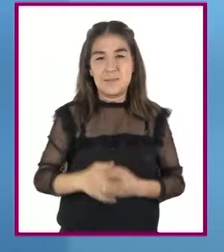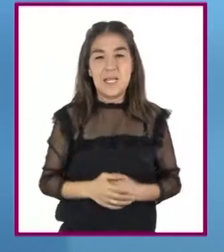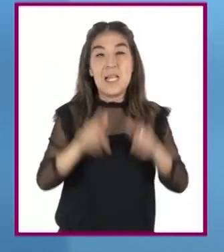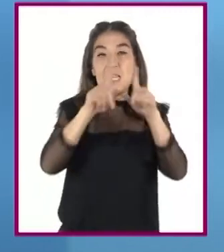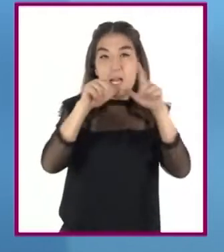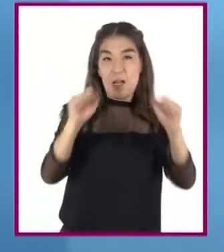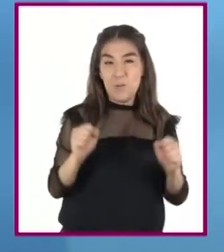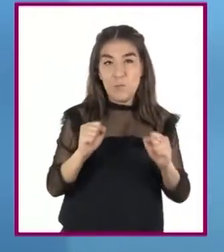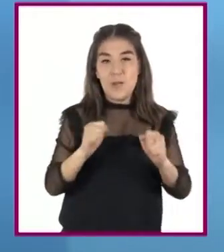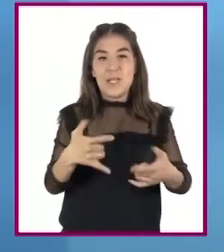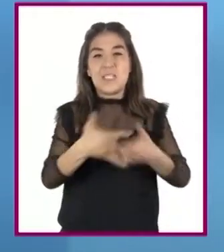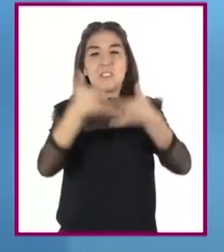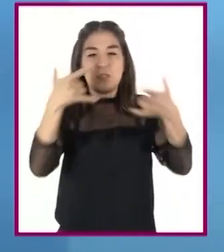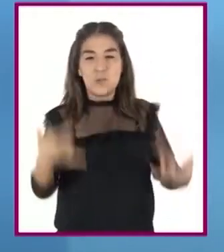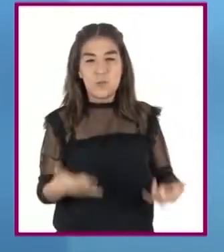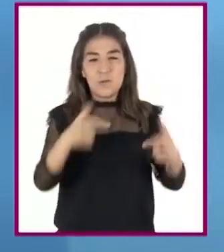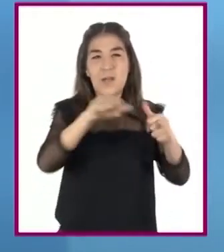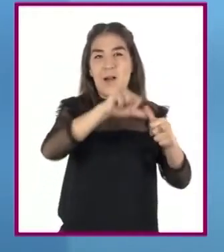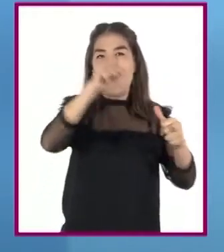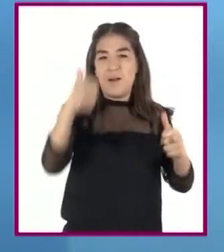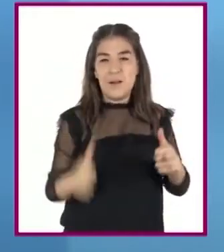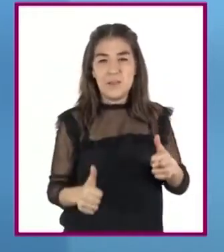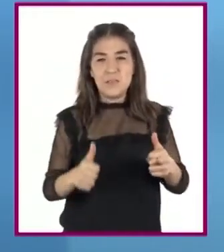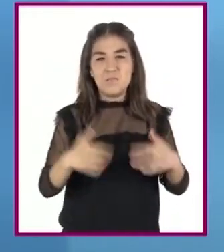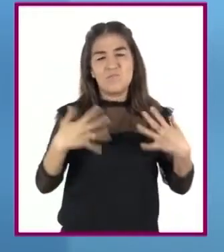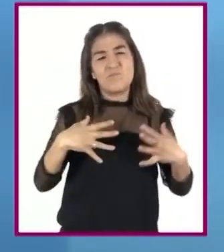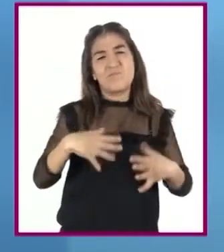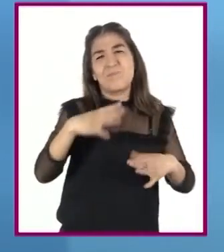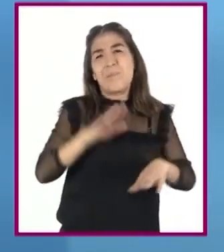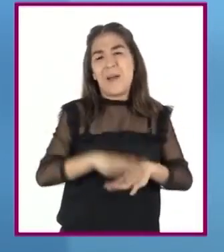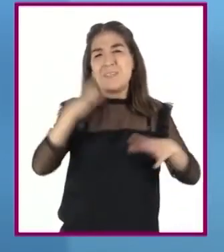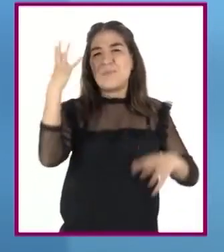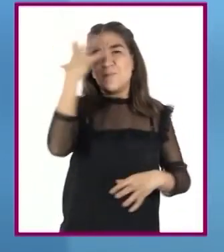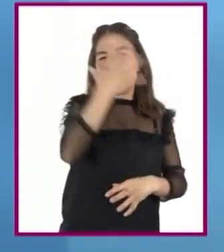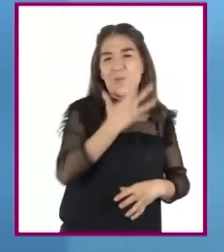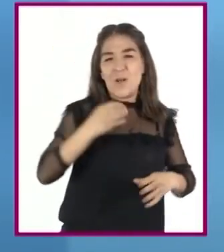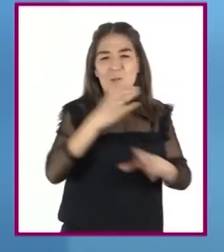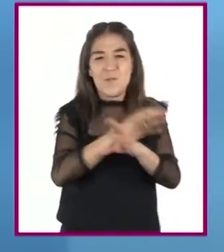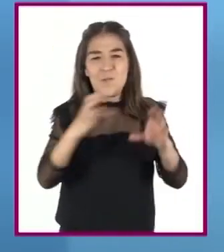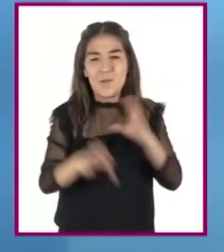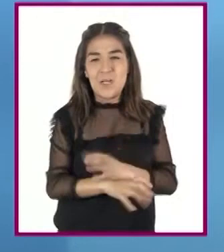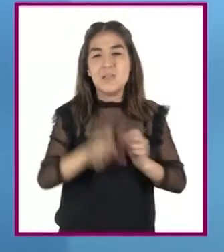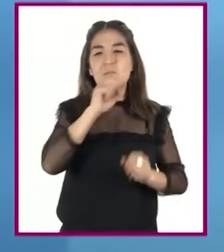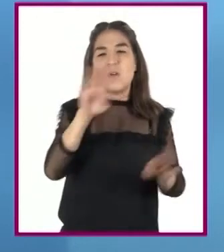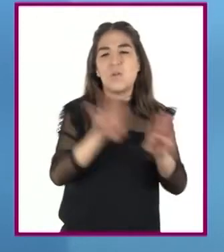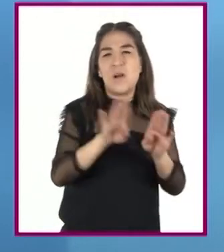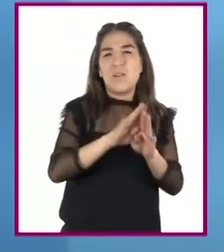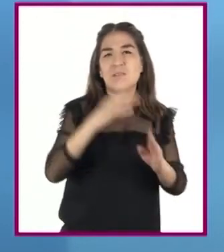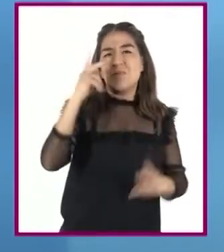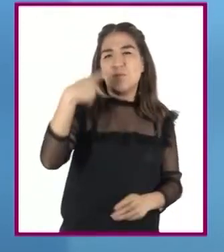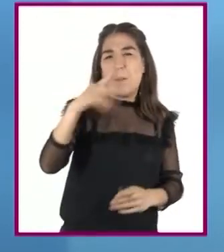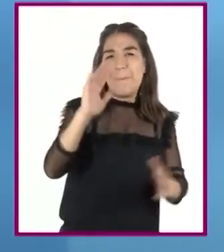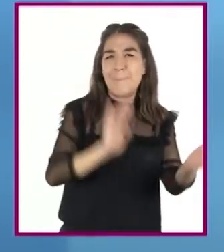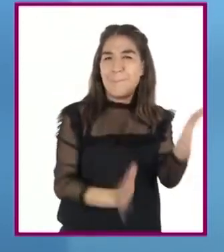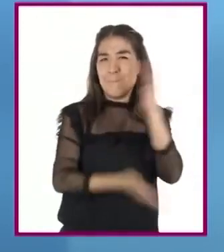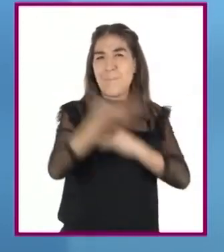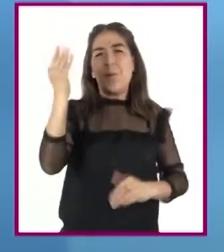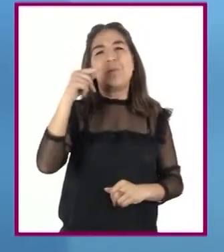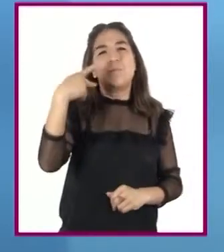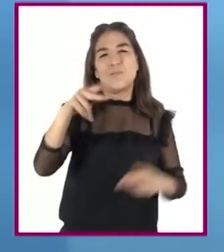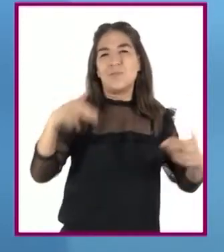la historia, el arte, la grandeza y, por supuesto, la superioridad de su nación sobre